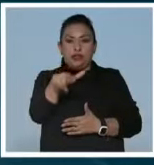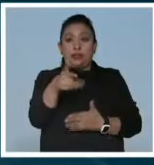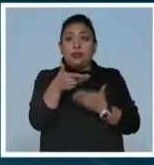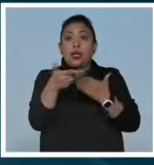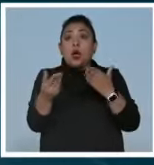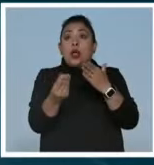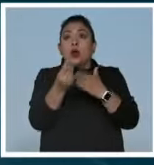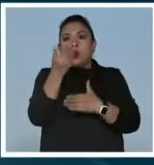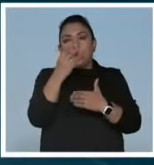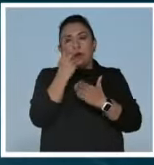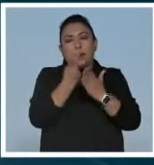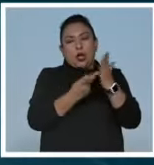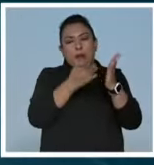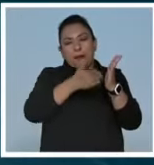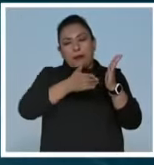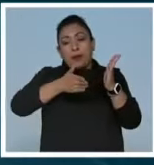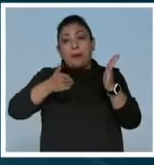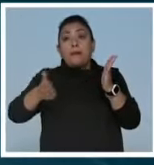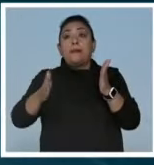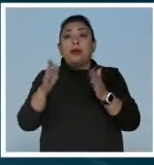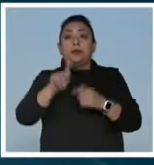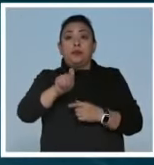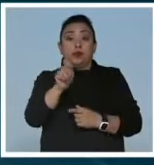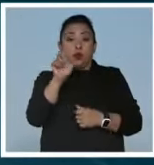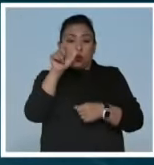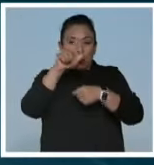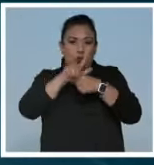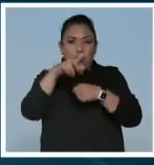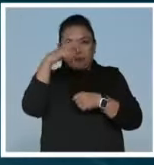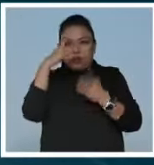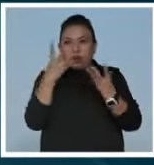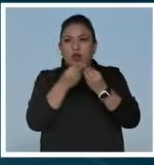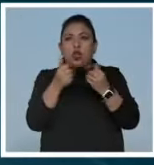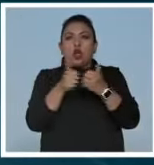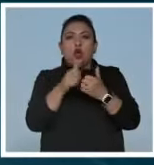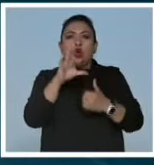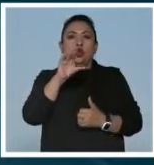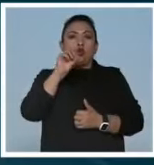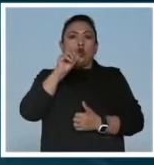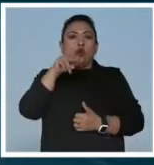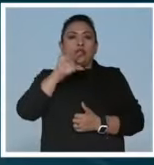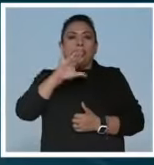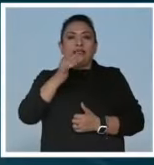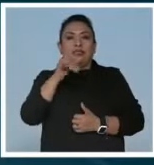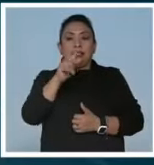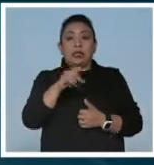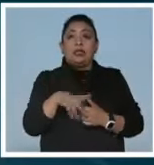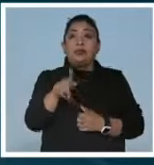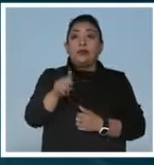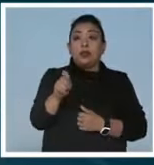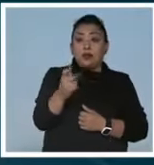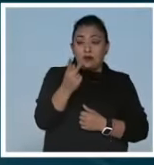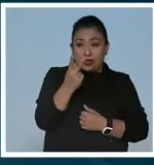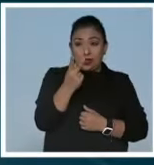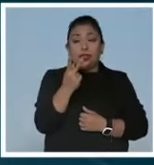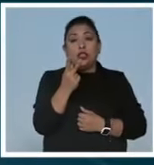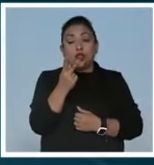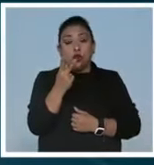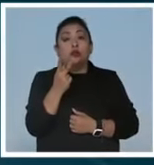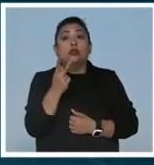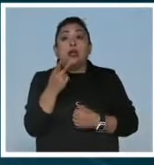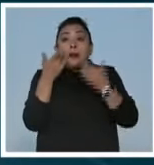esta nueva serie de programas, el Canal Cultural de México ha unido esfuerzos con el CONACYT. Canal 22 es, pues,